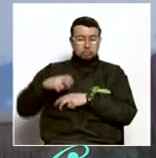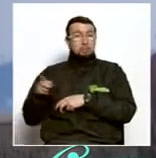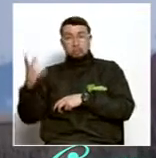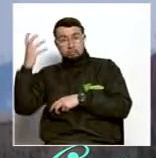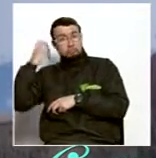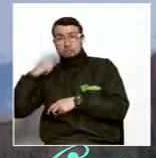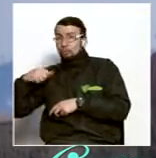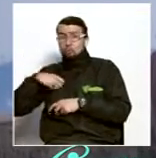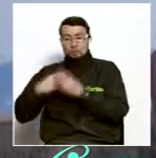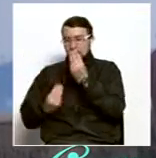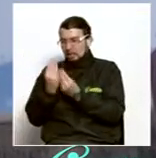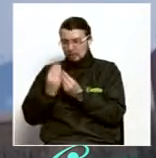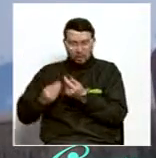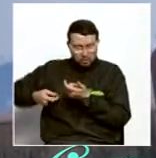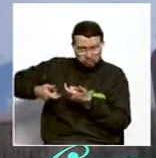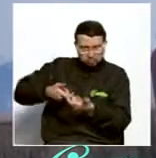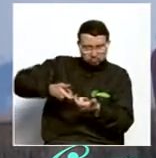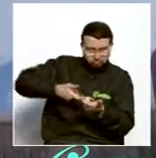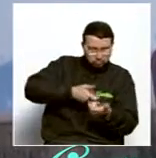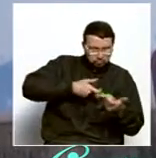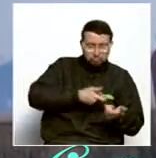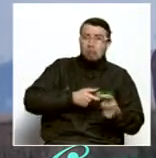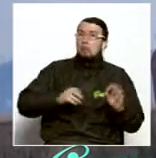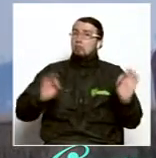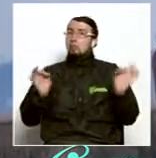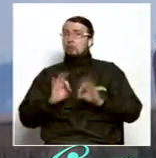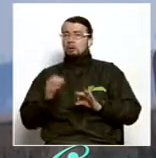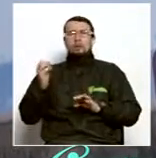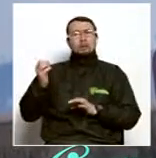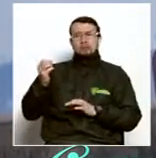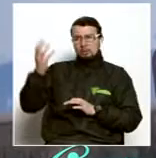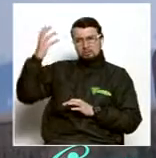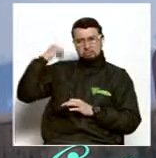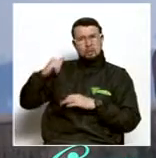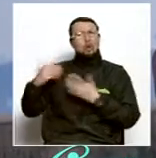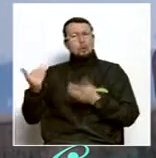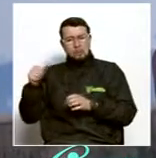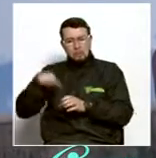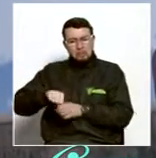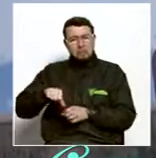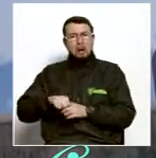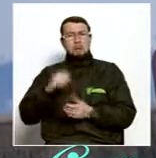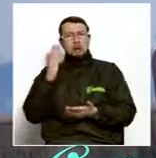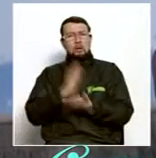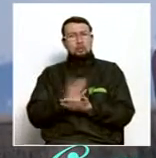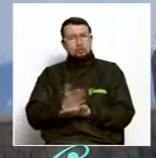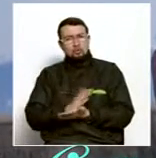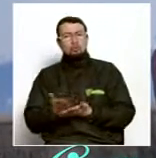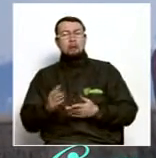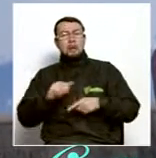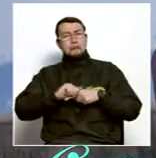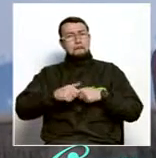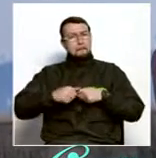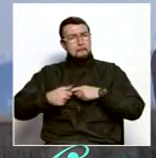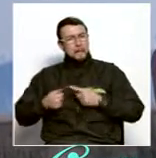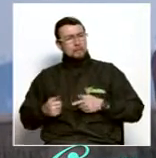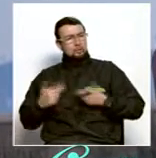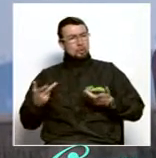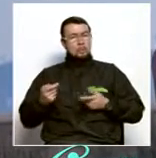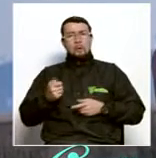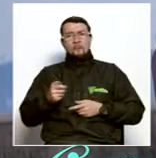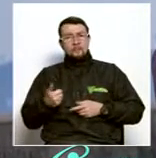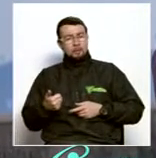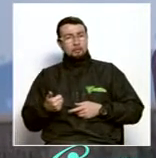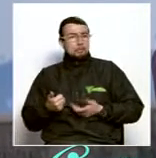agrotóxicos. Entonces, vale la pena preguntarnos, entonces, ¿cómo sembraban la papa, la yuca, el maíz y los frijoles nuestros ancestros? ¿Lo